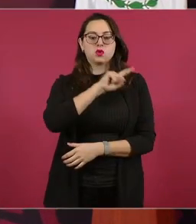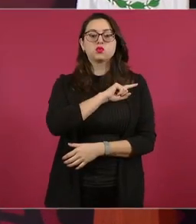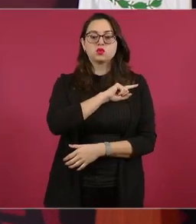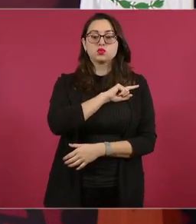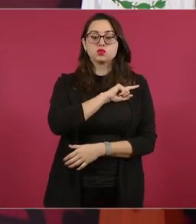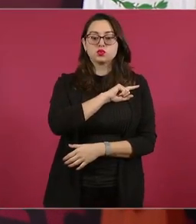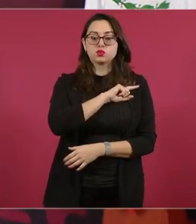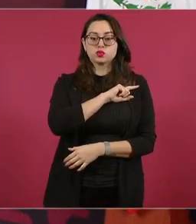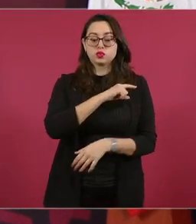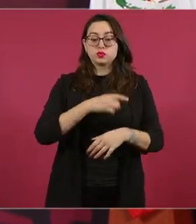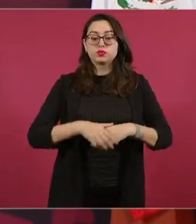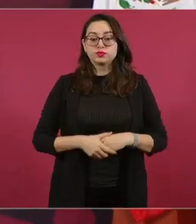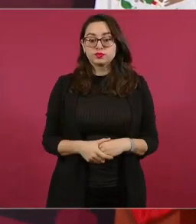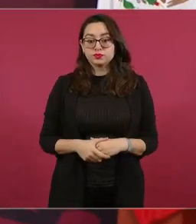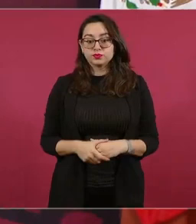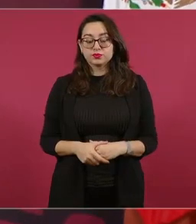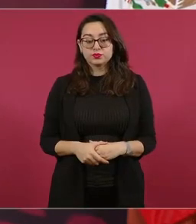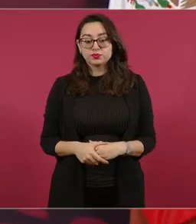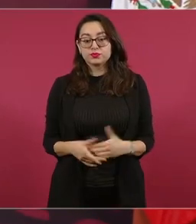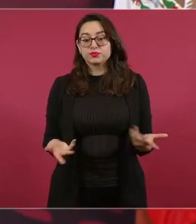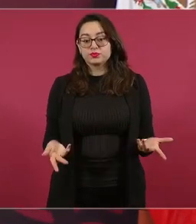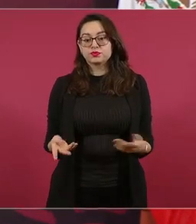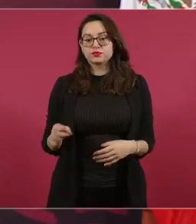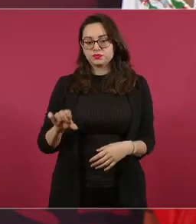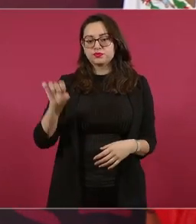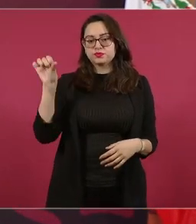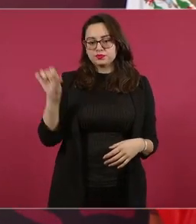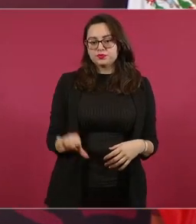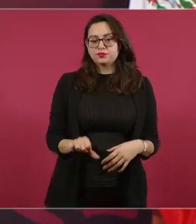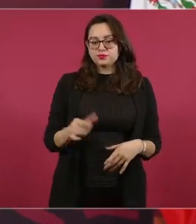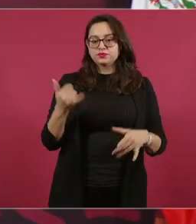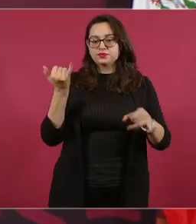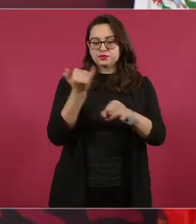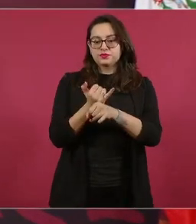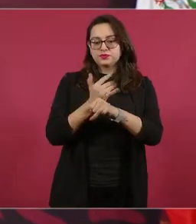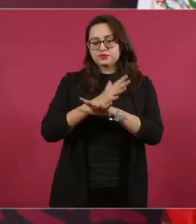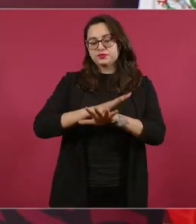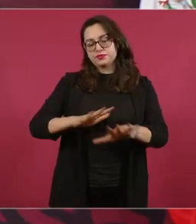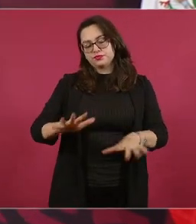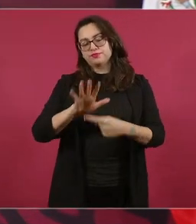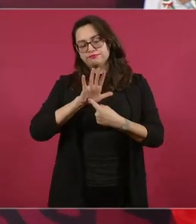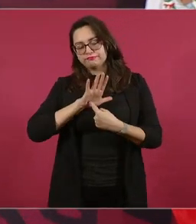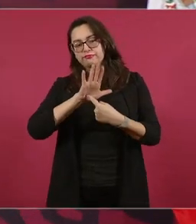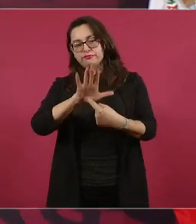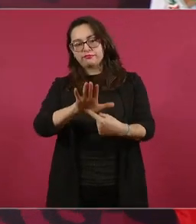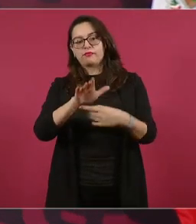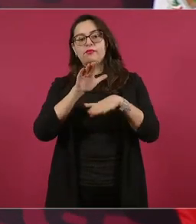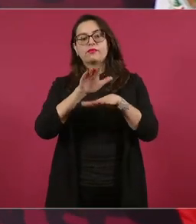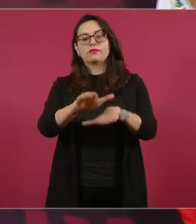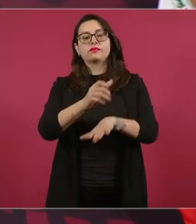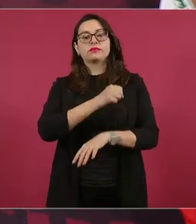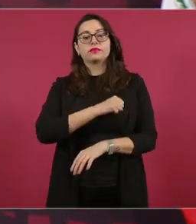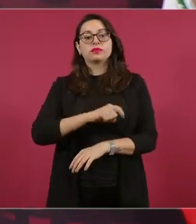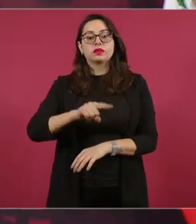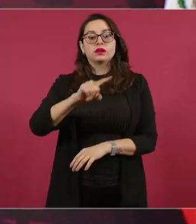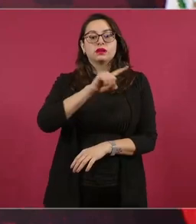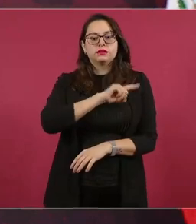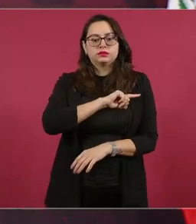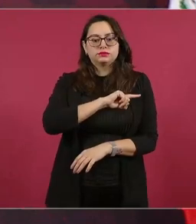Vamos ahora a informar cómo vamos con